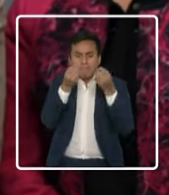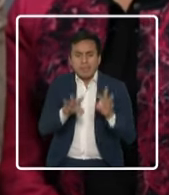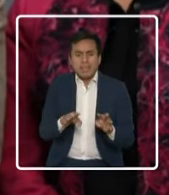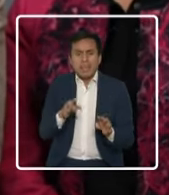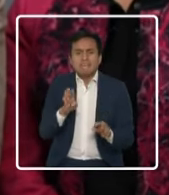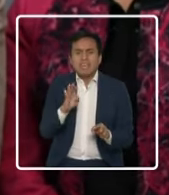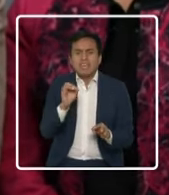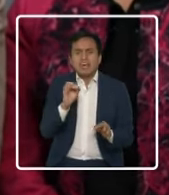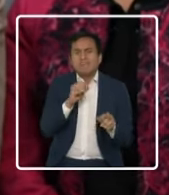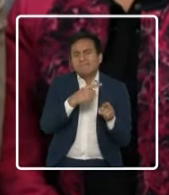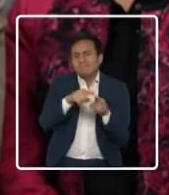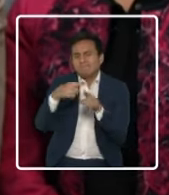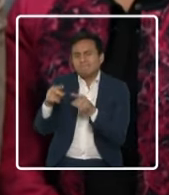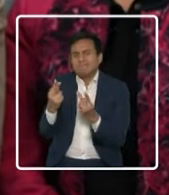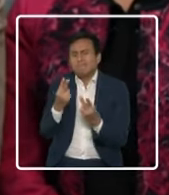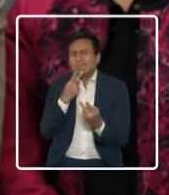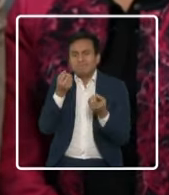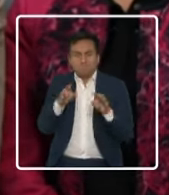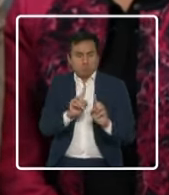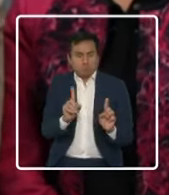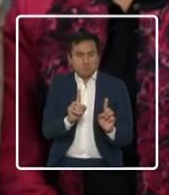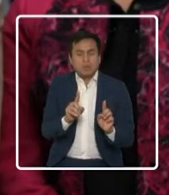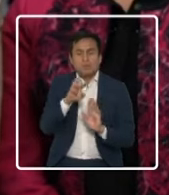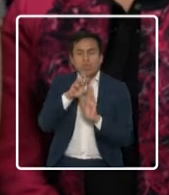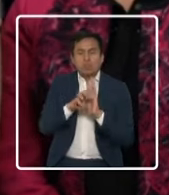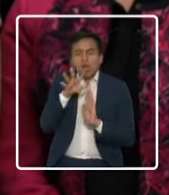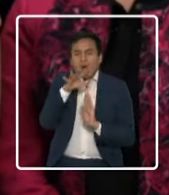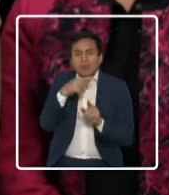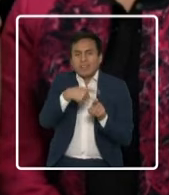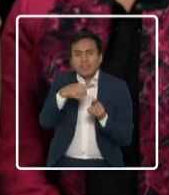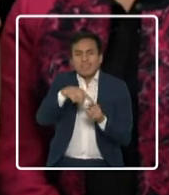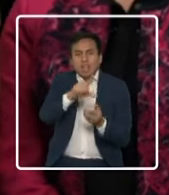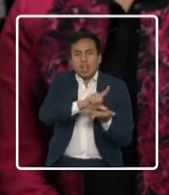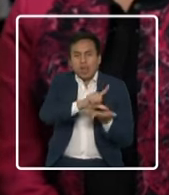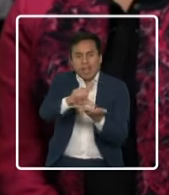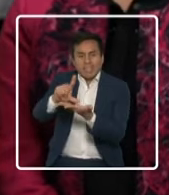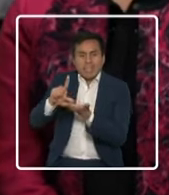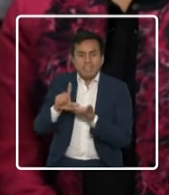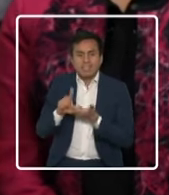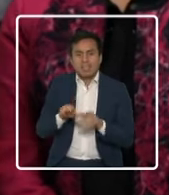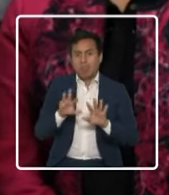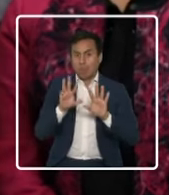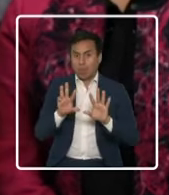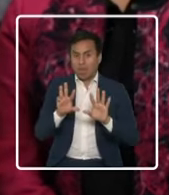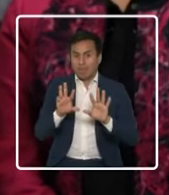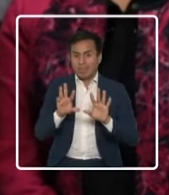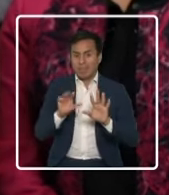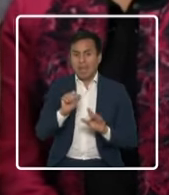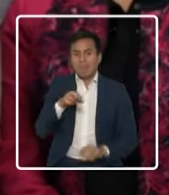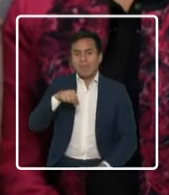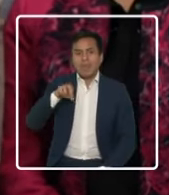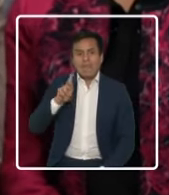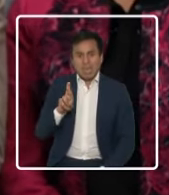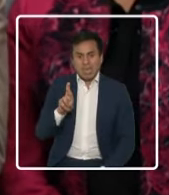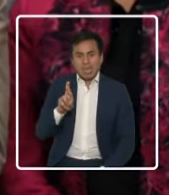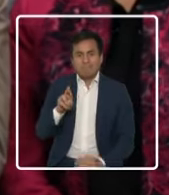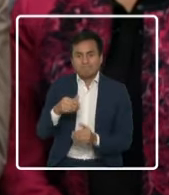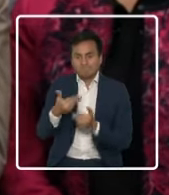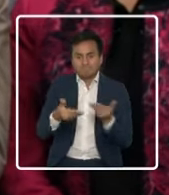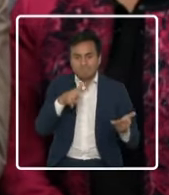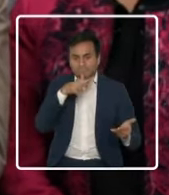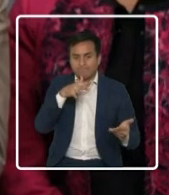la necesidad que tienen hoy día los periodistas de hacerle preguntas de distinto ámbito. Y de ahí también que